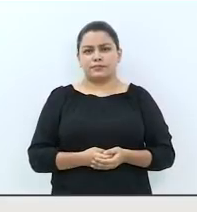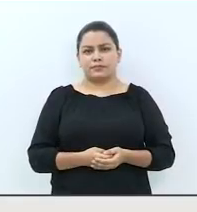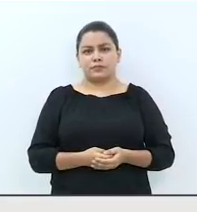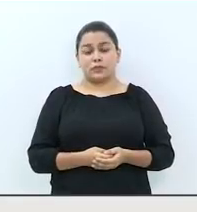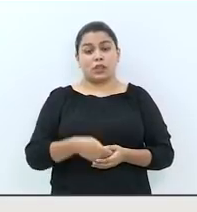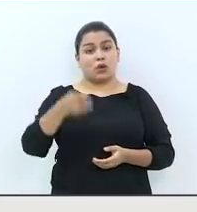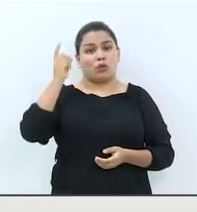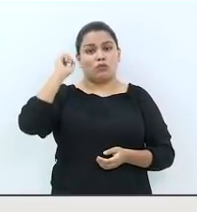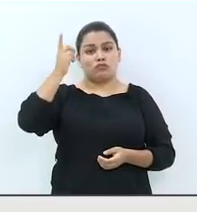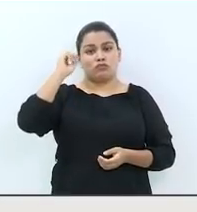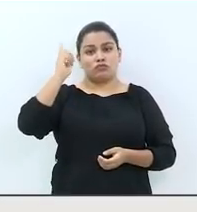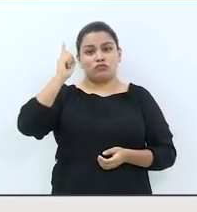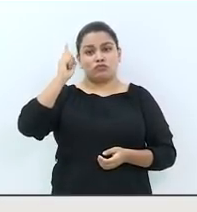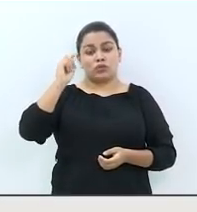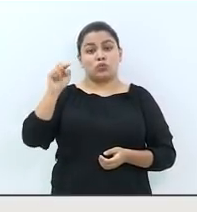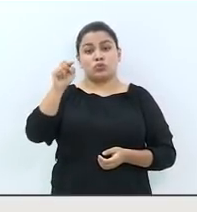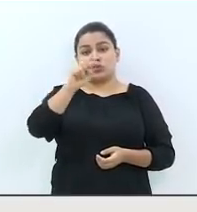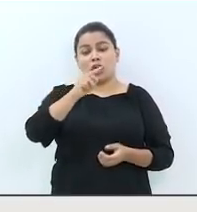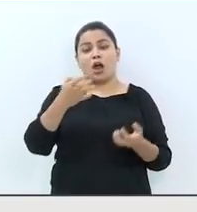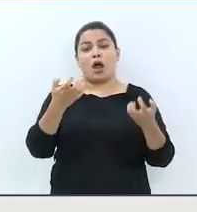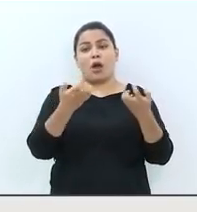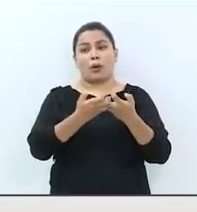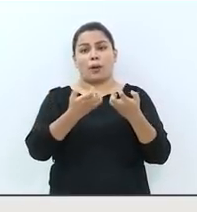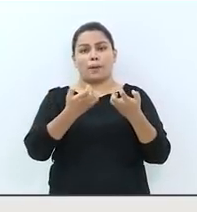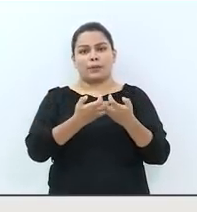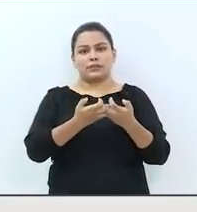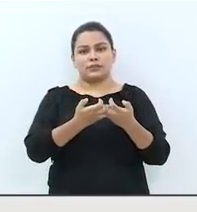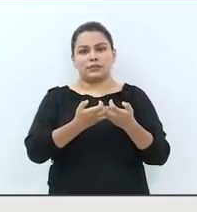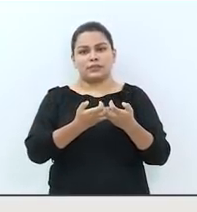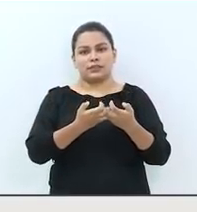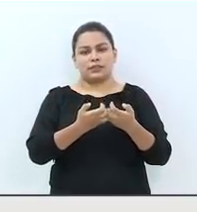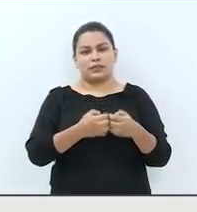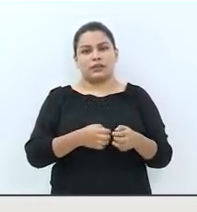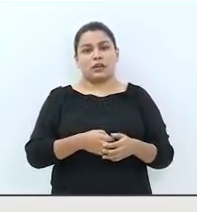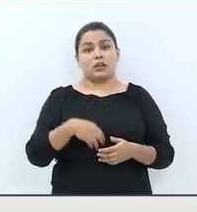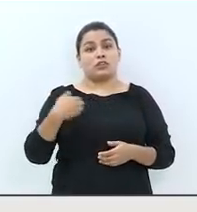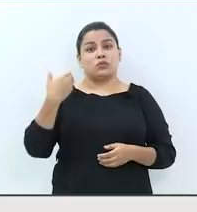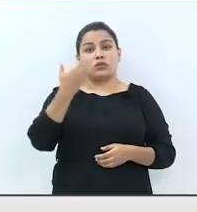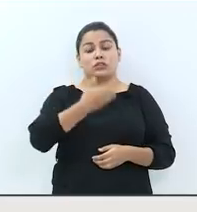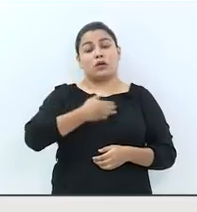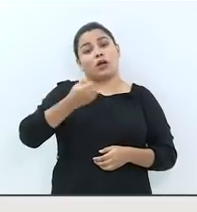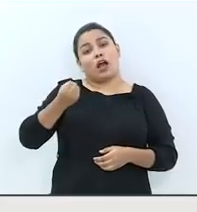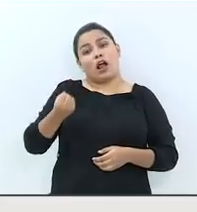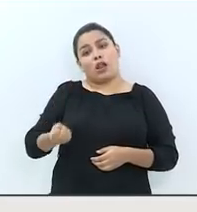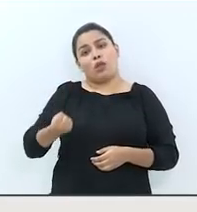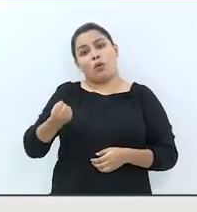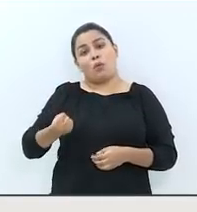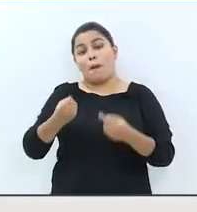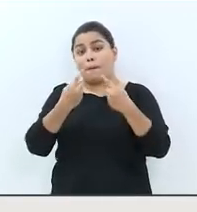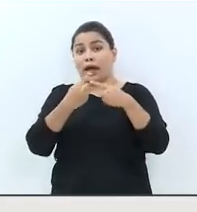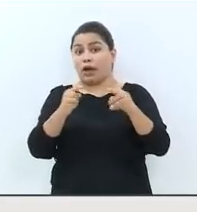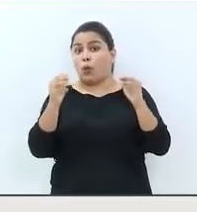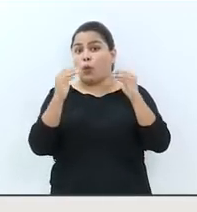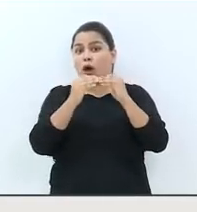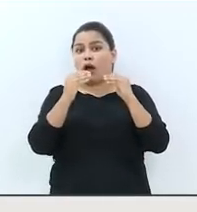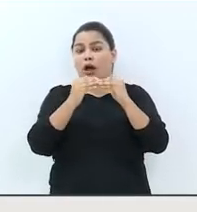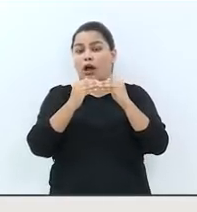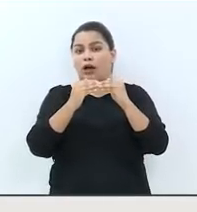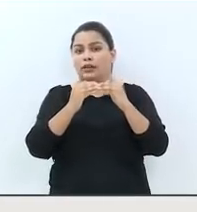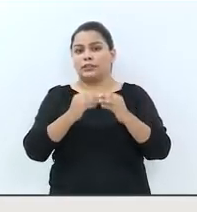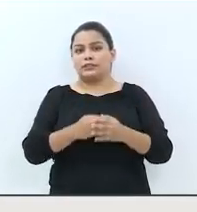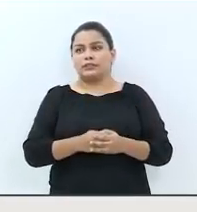los docentes, de ustedes, compañeras y compañeros, hacia nuestras alumnas y nuestros alumnos, pero también